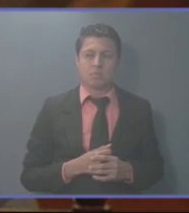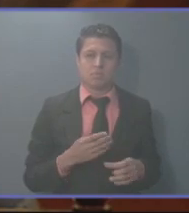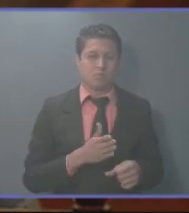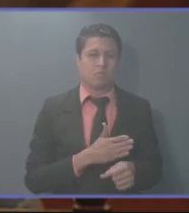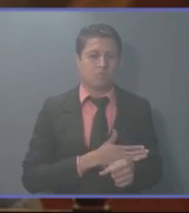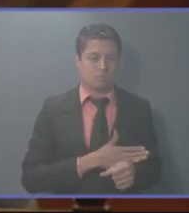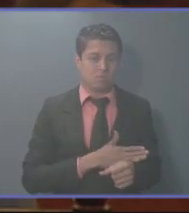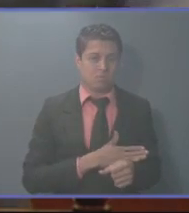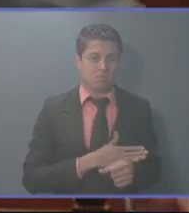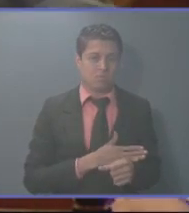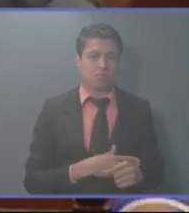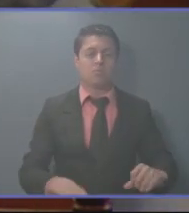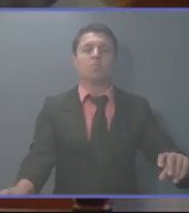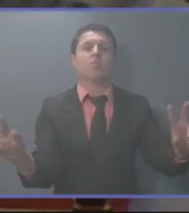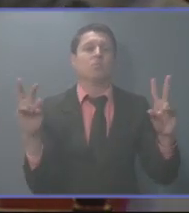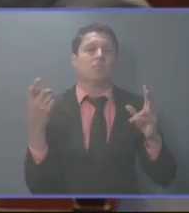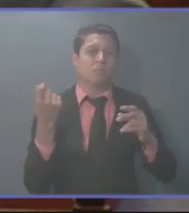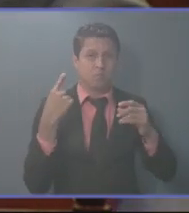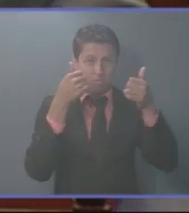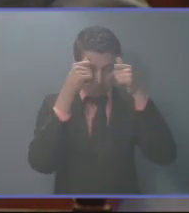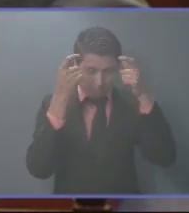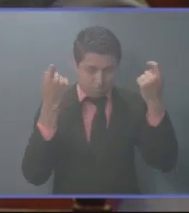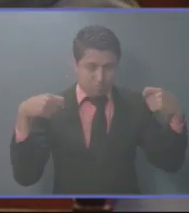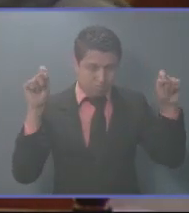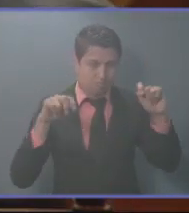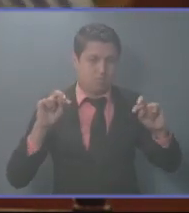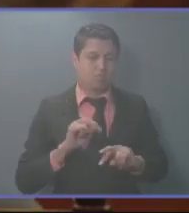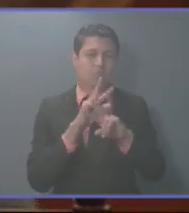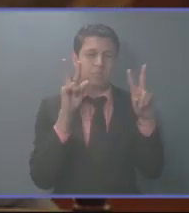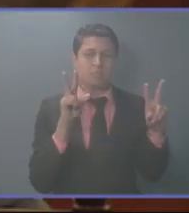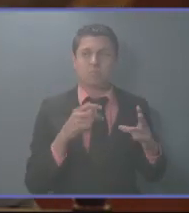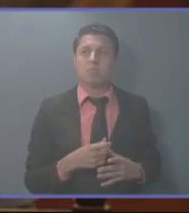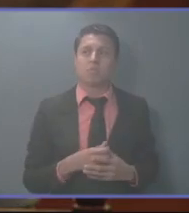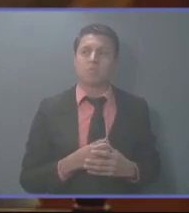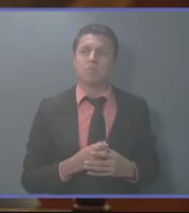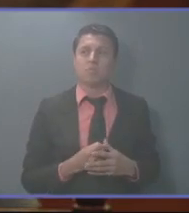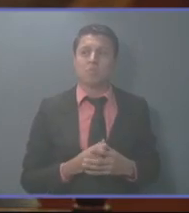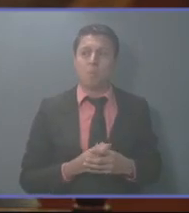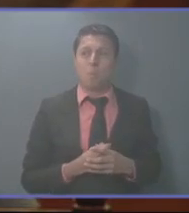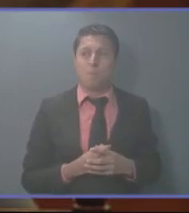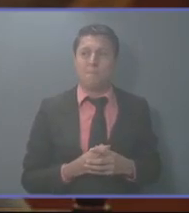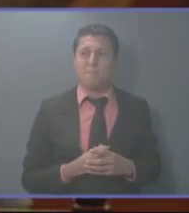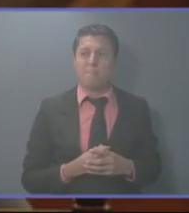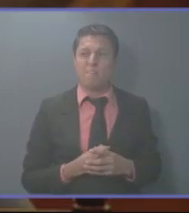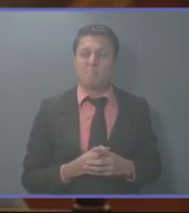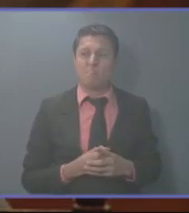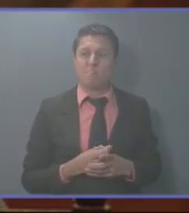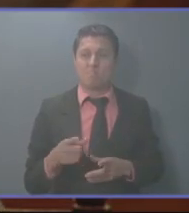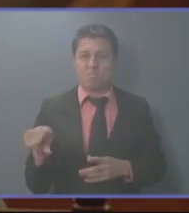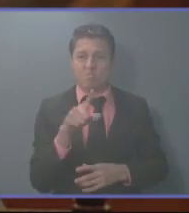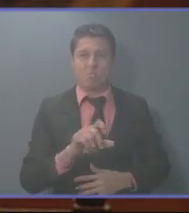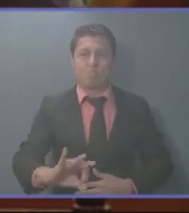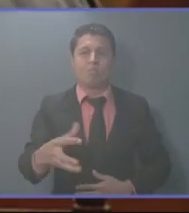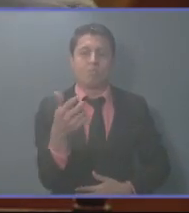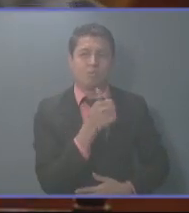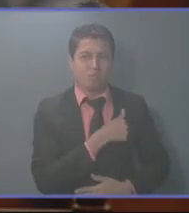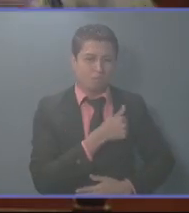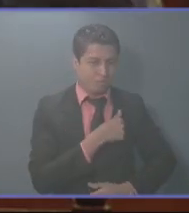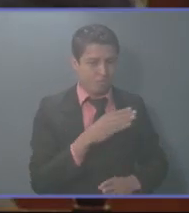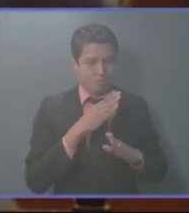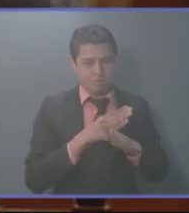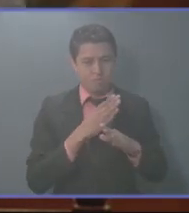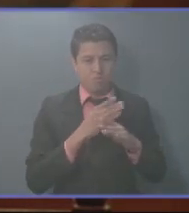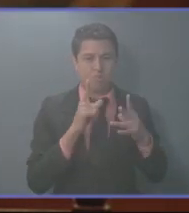antes de los acuerdos de paz. Ustedes están obligados a defender